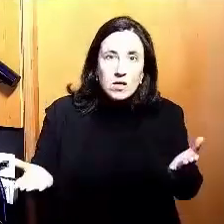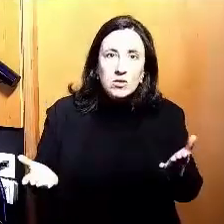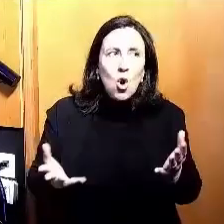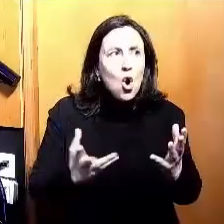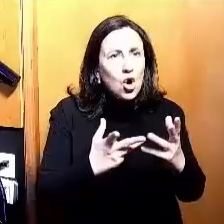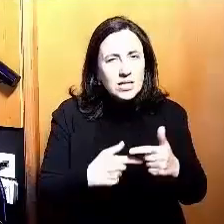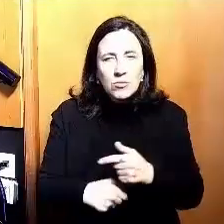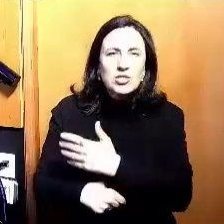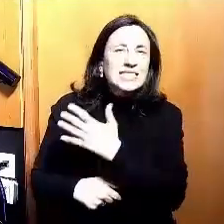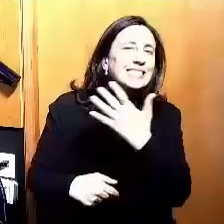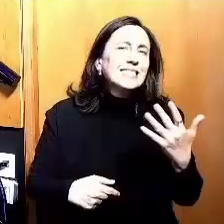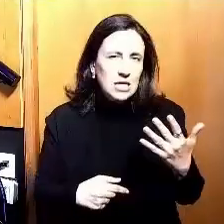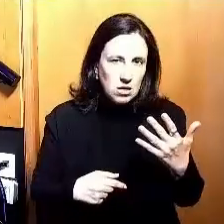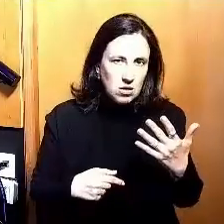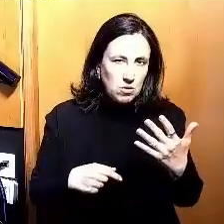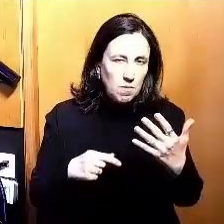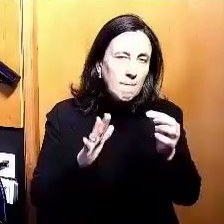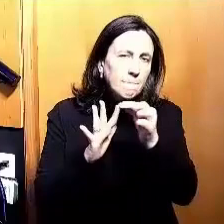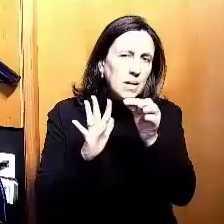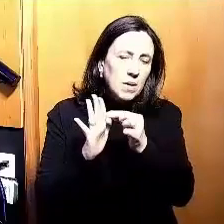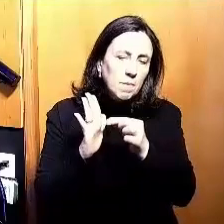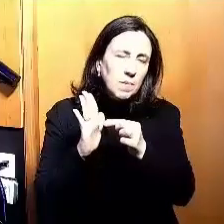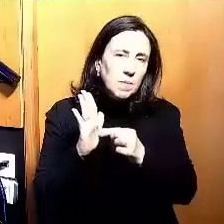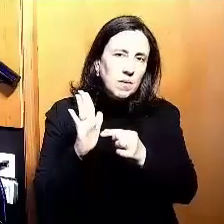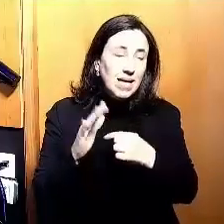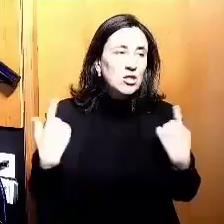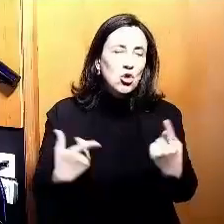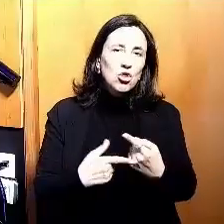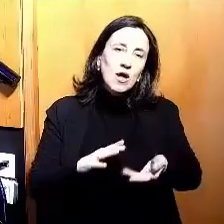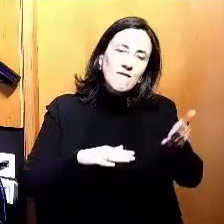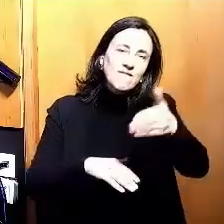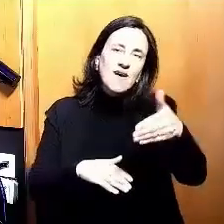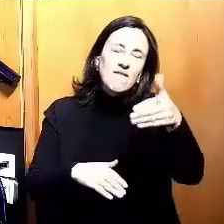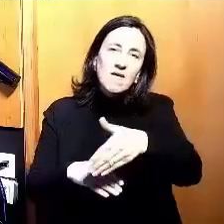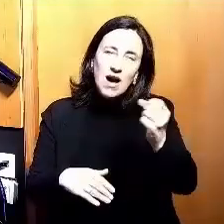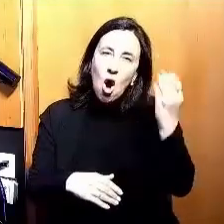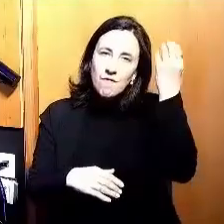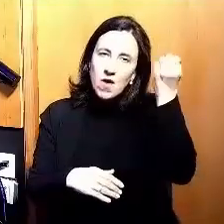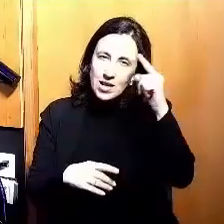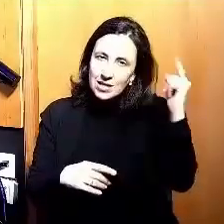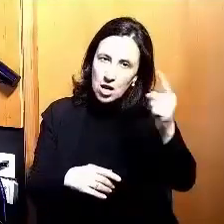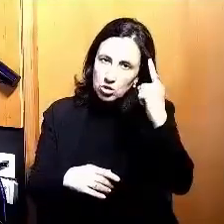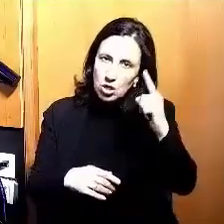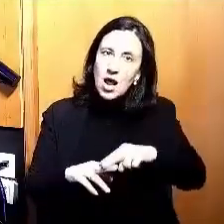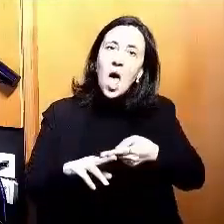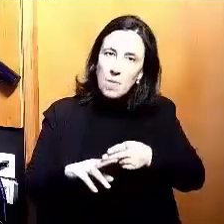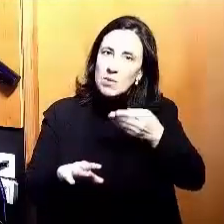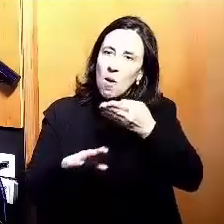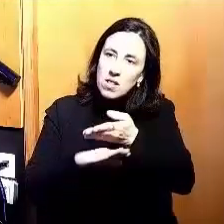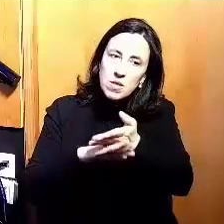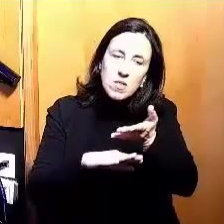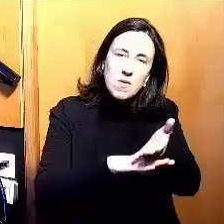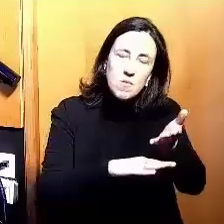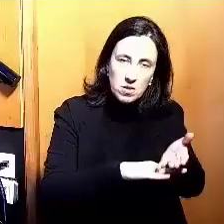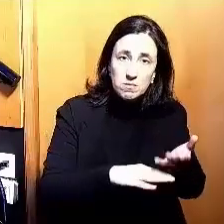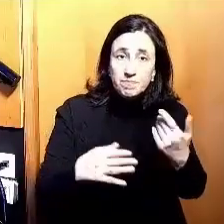armemos 5 puntos que todos los que vamos a foros internacionales repitamos. Después, obviamente, cada organización tiene su propia agenda. Digamos, si trabaja datos de